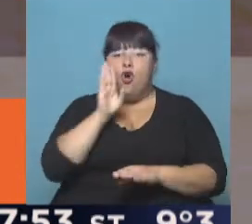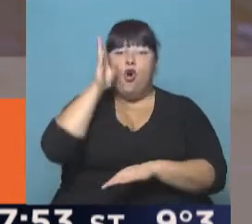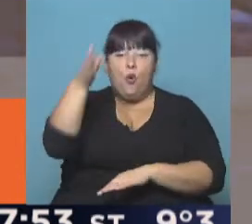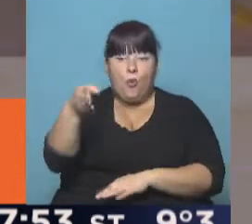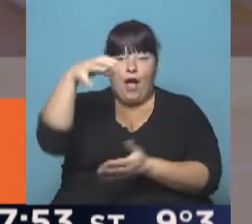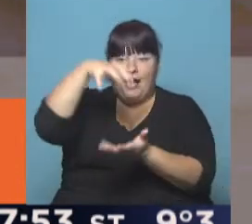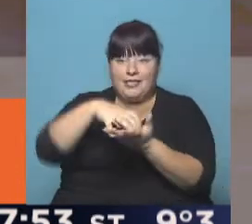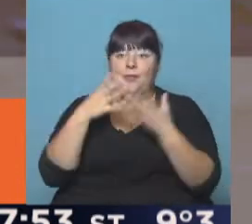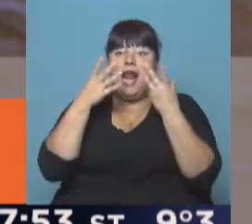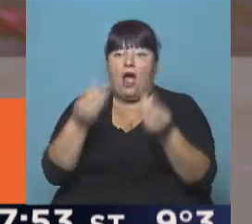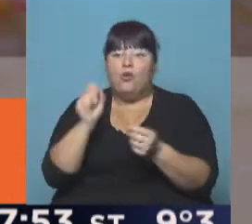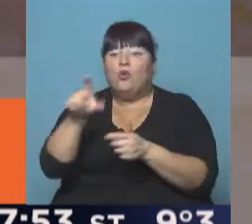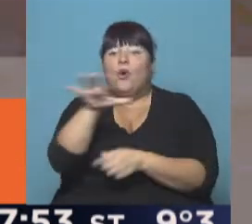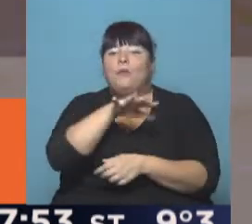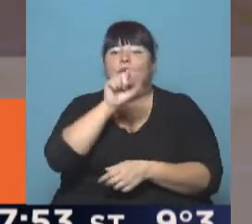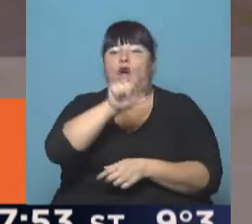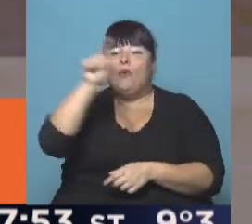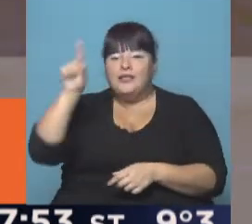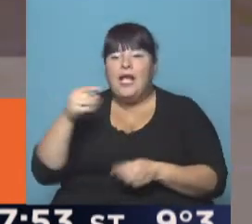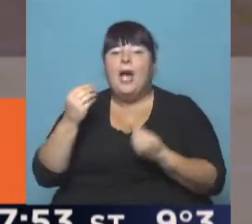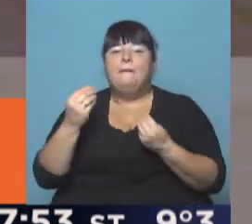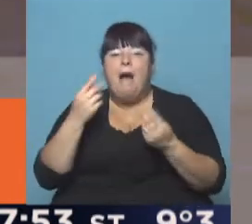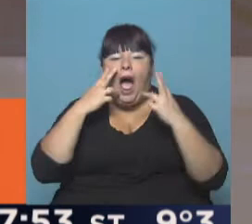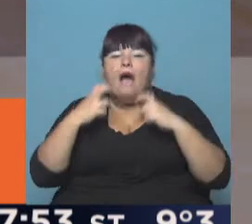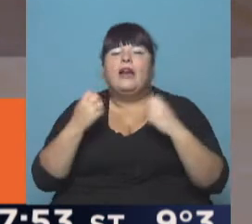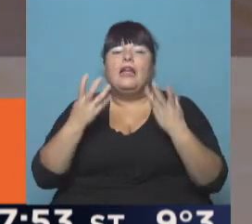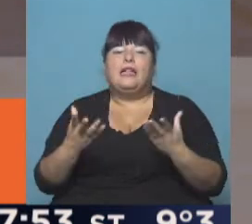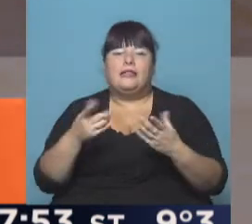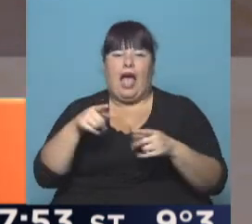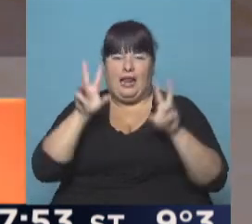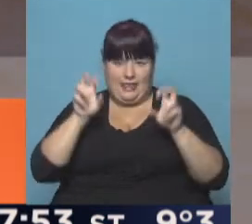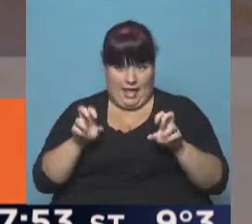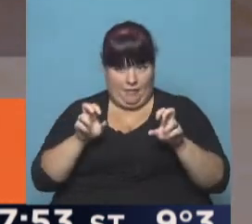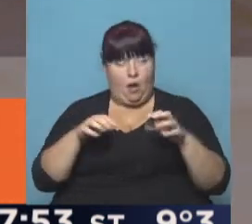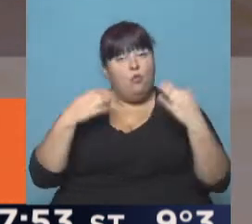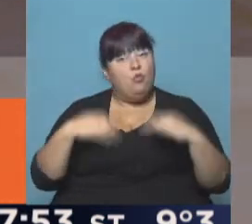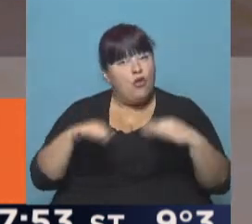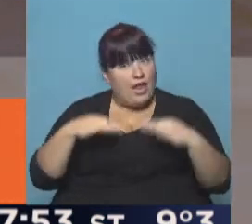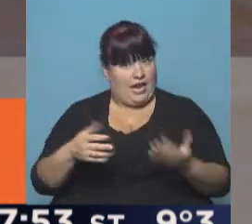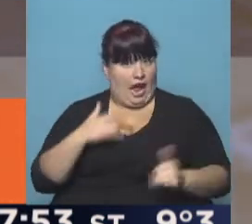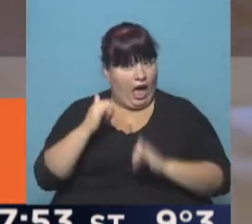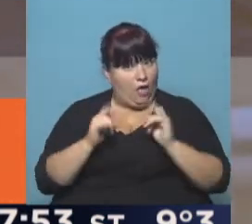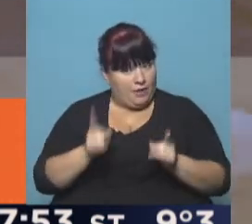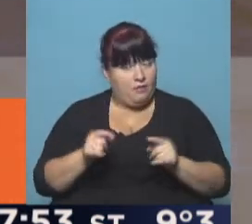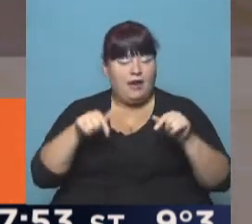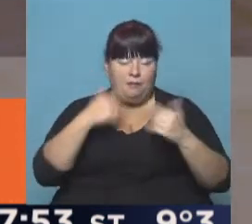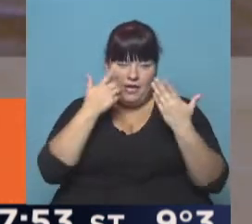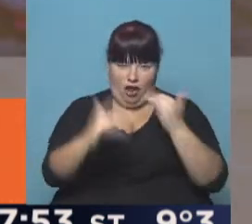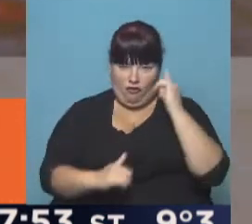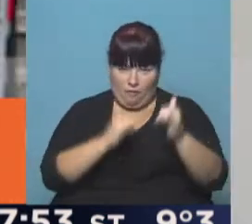centro de asistencia local en cada provincia para la revisión de estos temas tan sensibles como decíamos aquí el